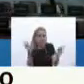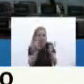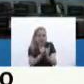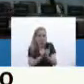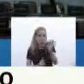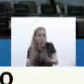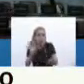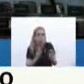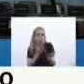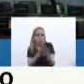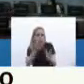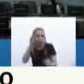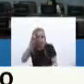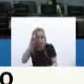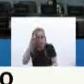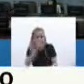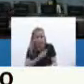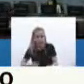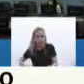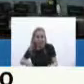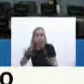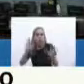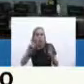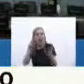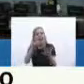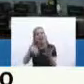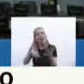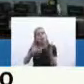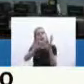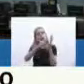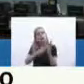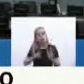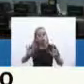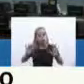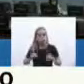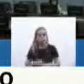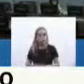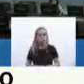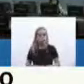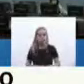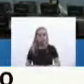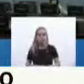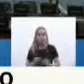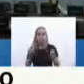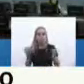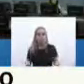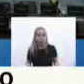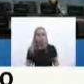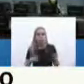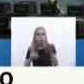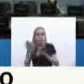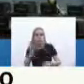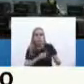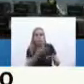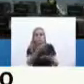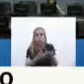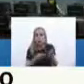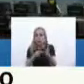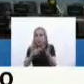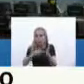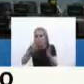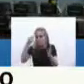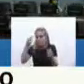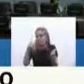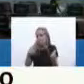entonces todas son el yo te diría victorias con mucho desgaste lo de la vacuna ni contar el desgaste ya viene de hace bastante